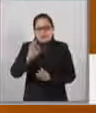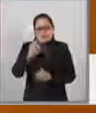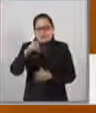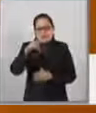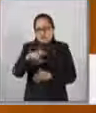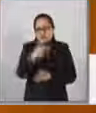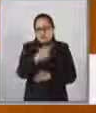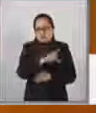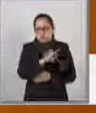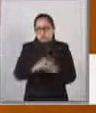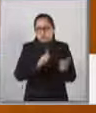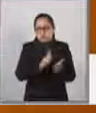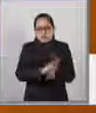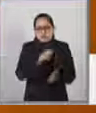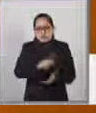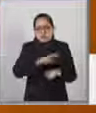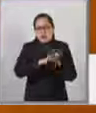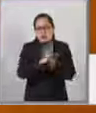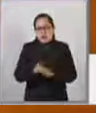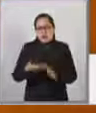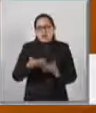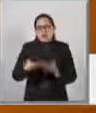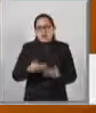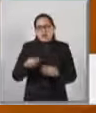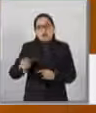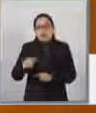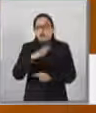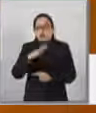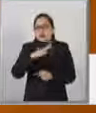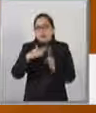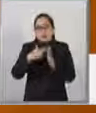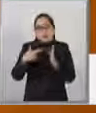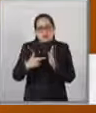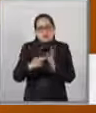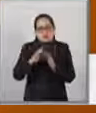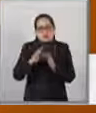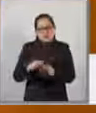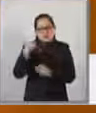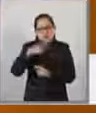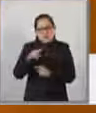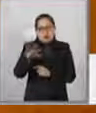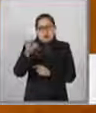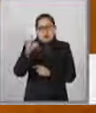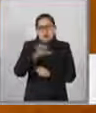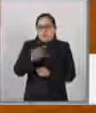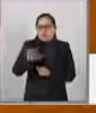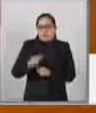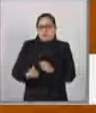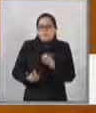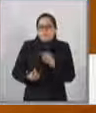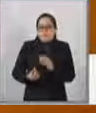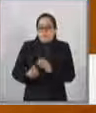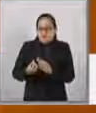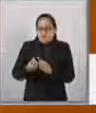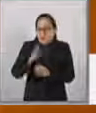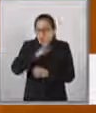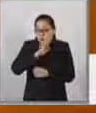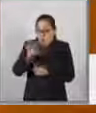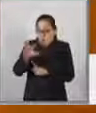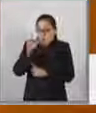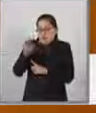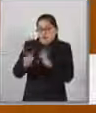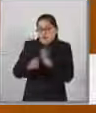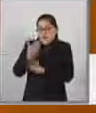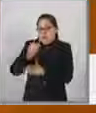República se trasladan los requisitos constitucionales para poder ser elegible como